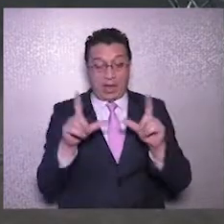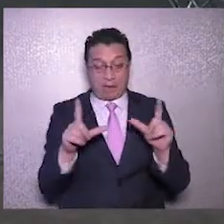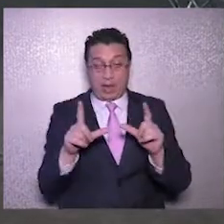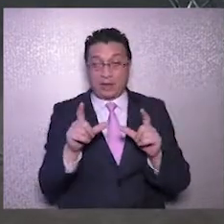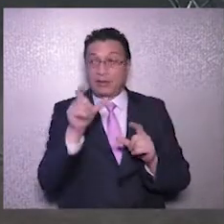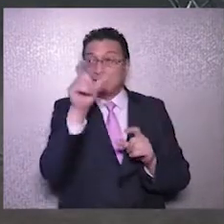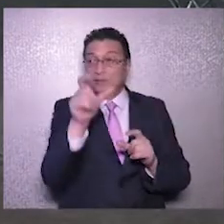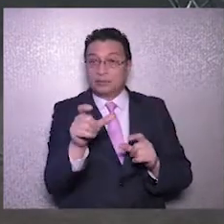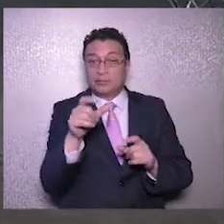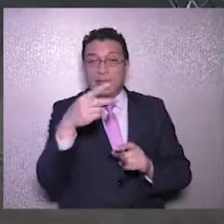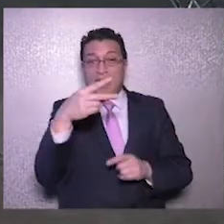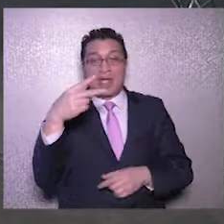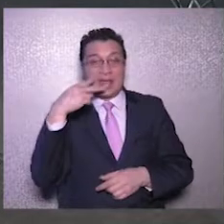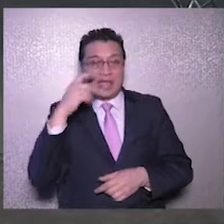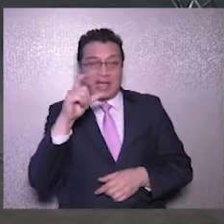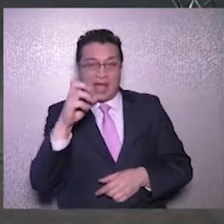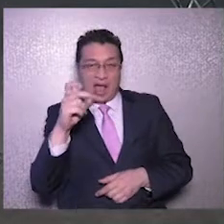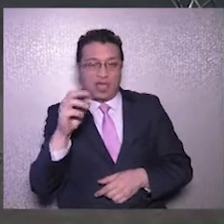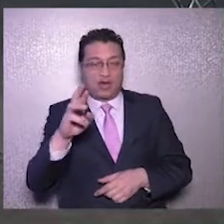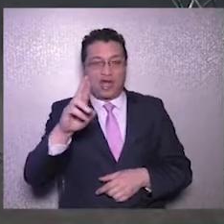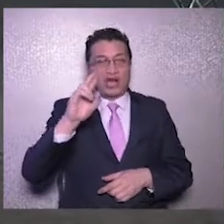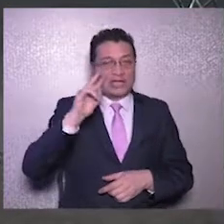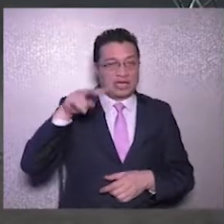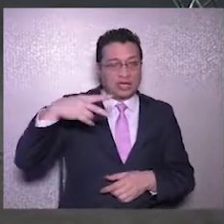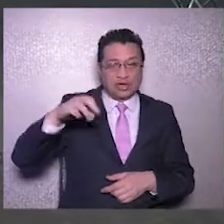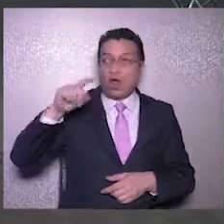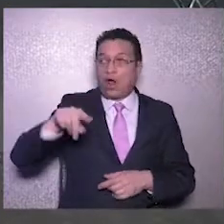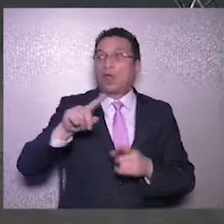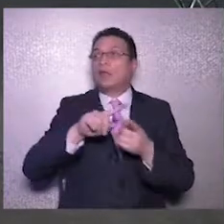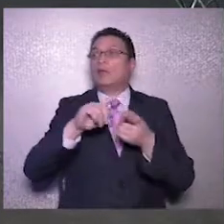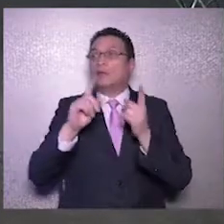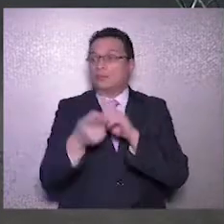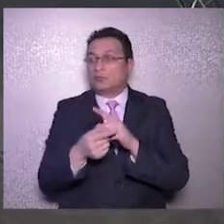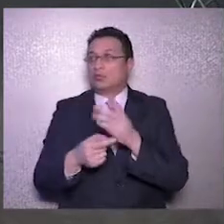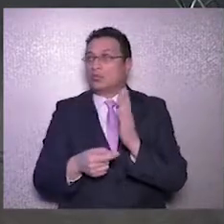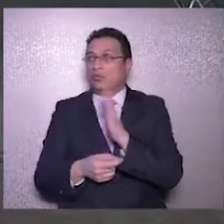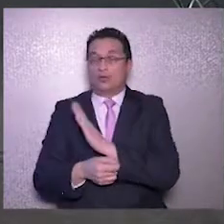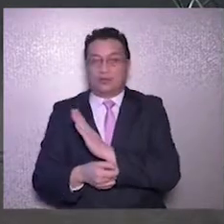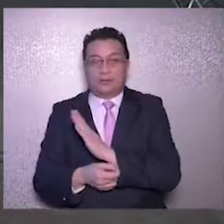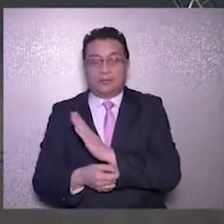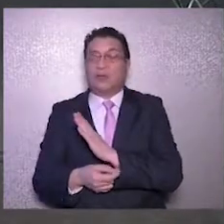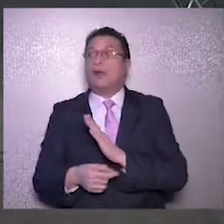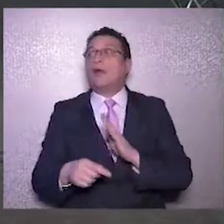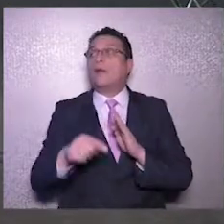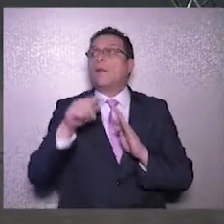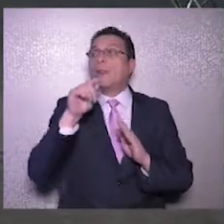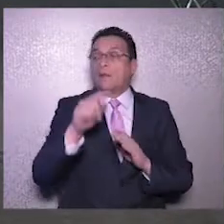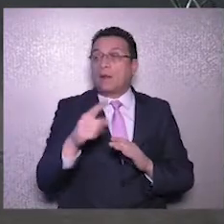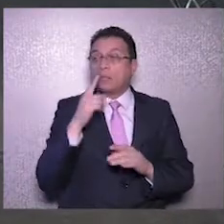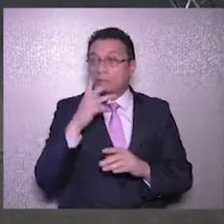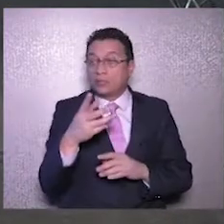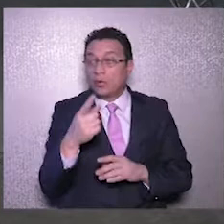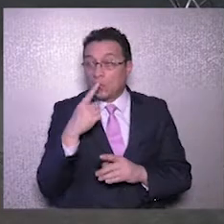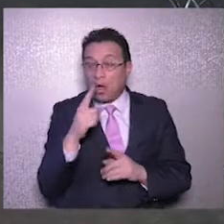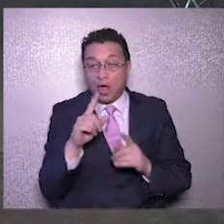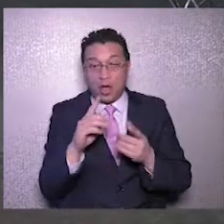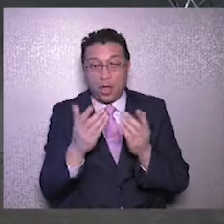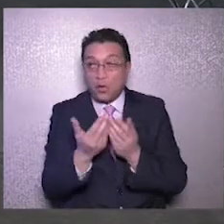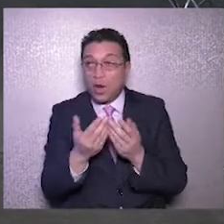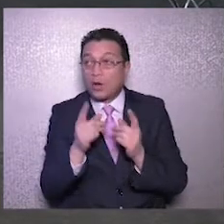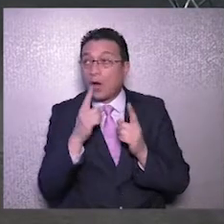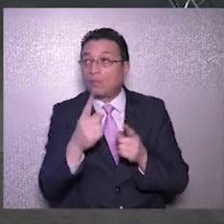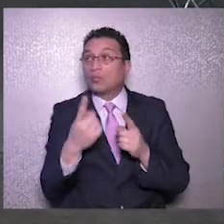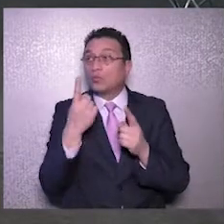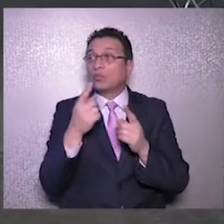individuo, el hígado, el riñón, el páncreas, es f de x de y. Y por lo tanto, si uno se acuerda del colegio, si uno tiene una